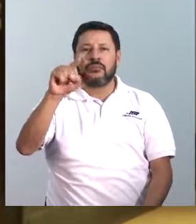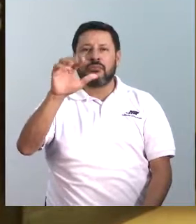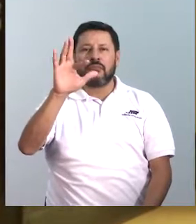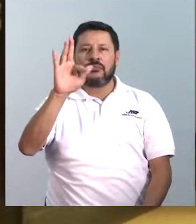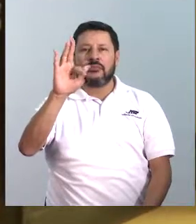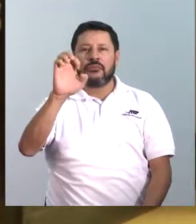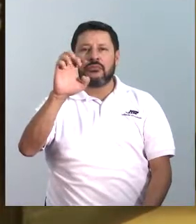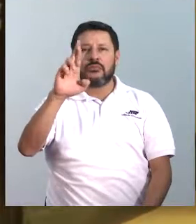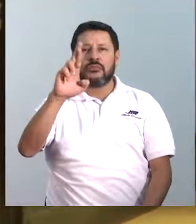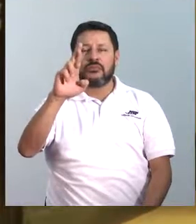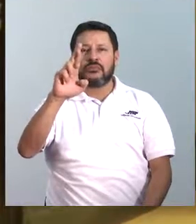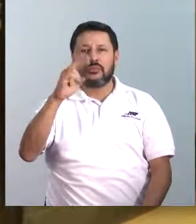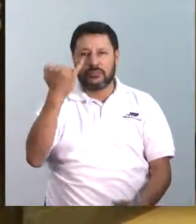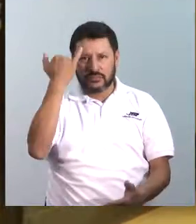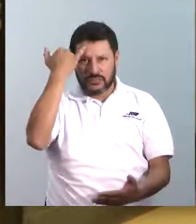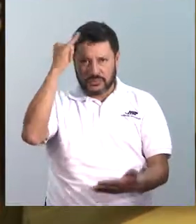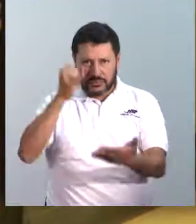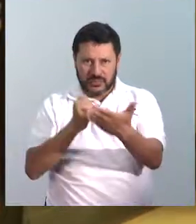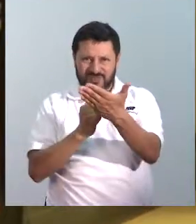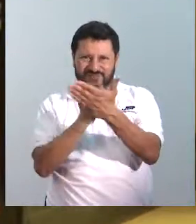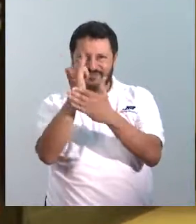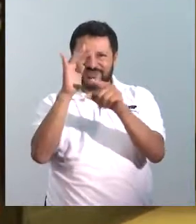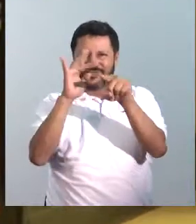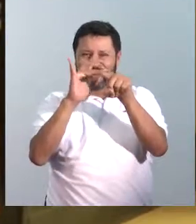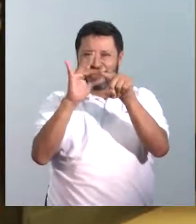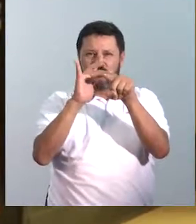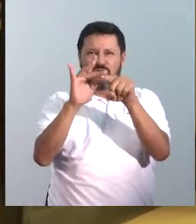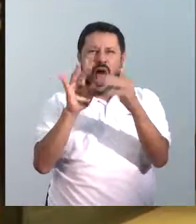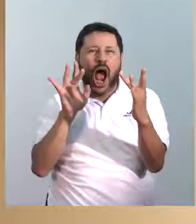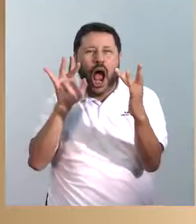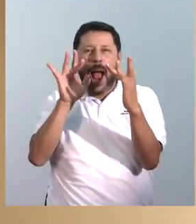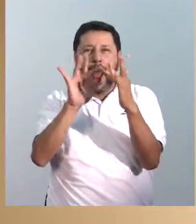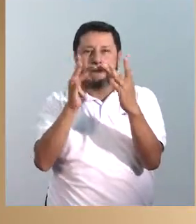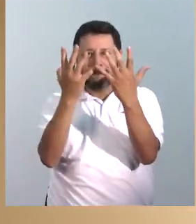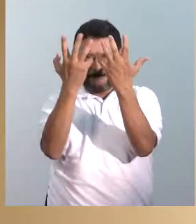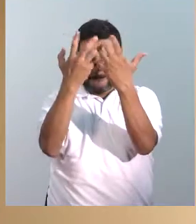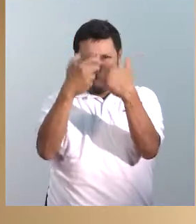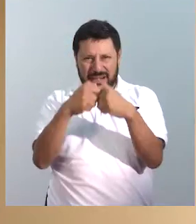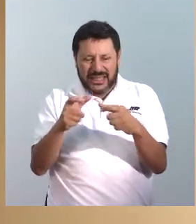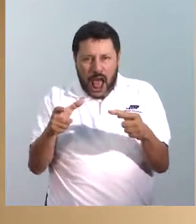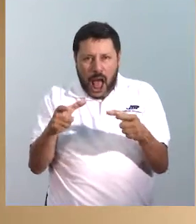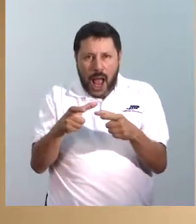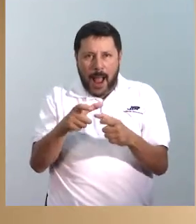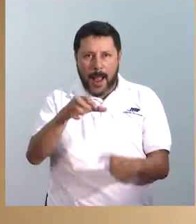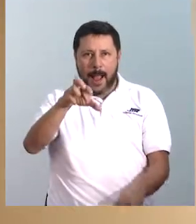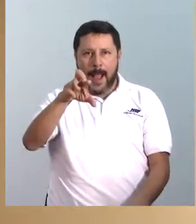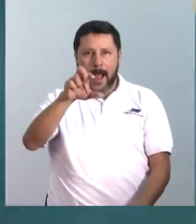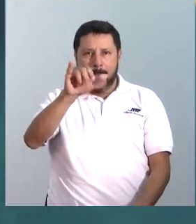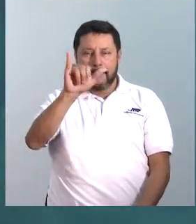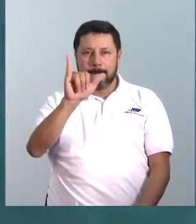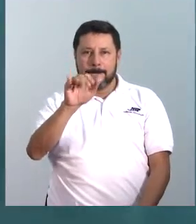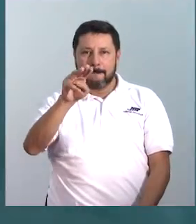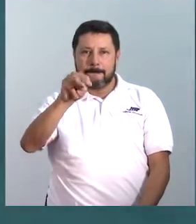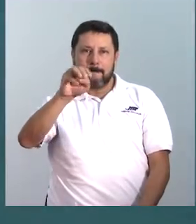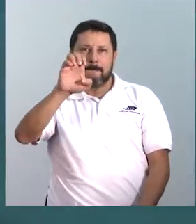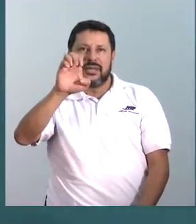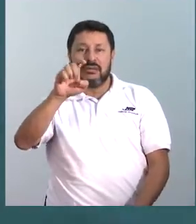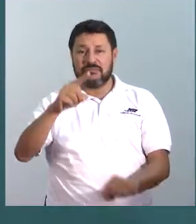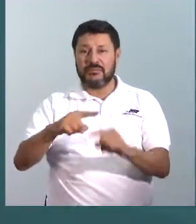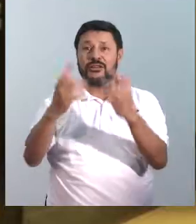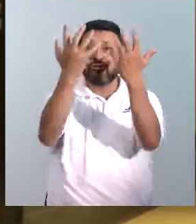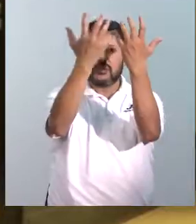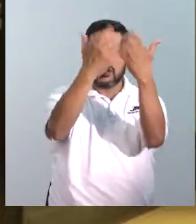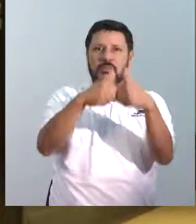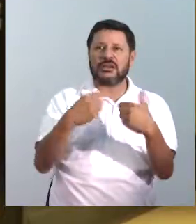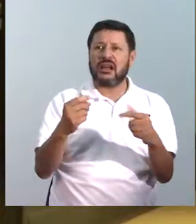siempre: innovación aplicada a las pymes. Porque si usted es grande, tiene acceso a muchas cosas: tiene acceso